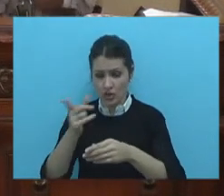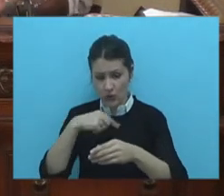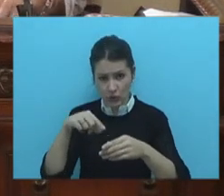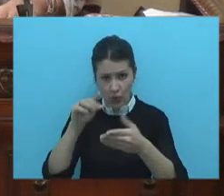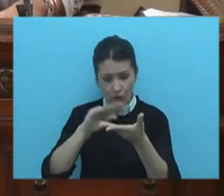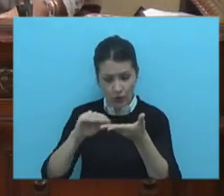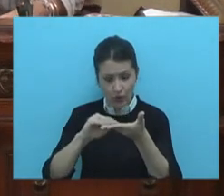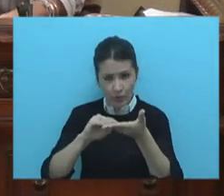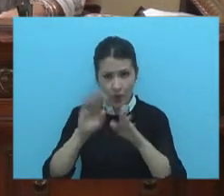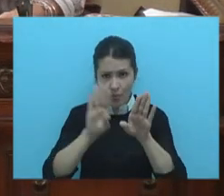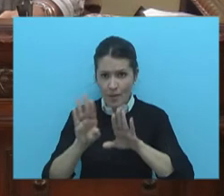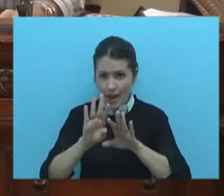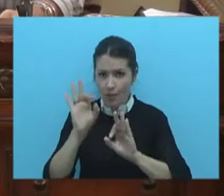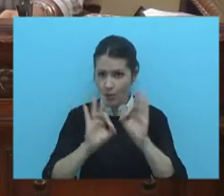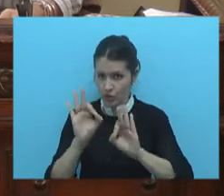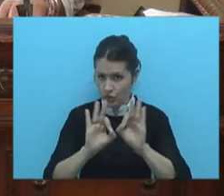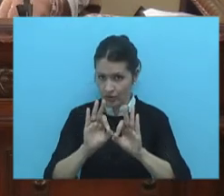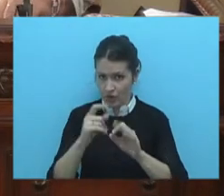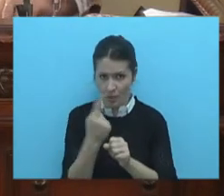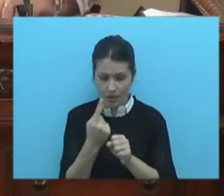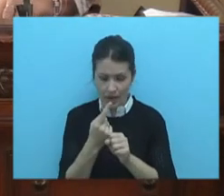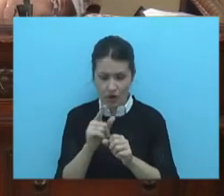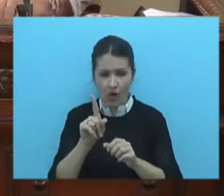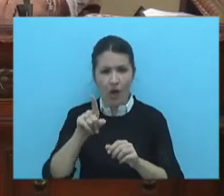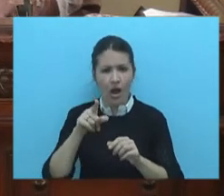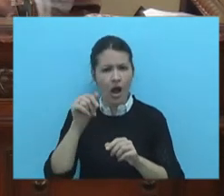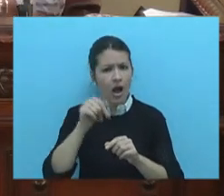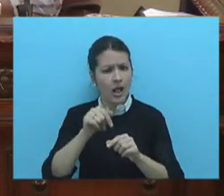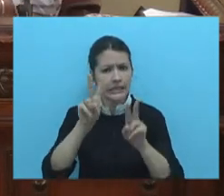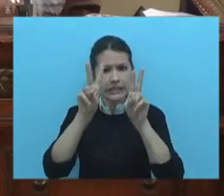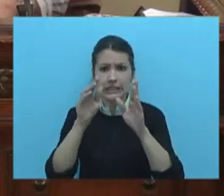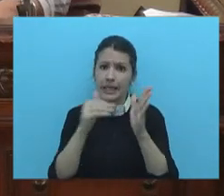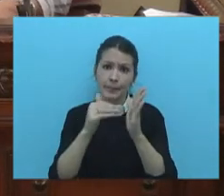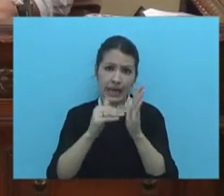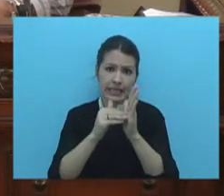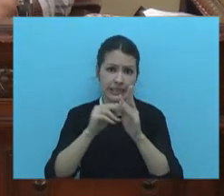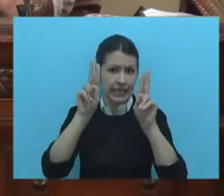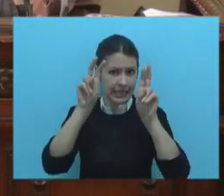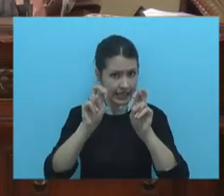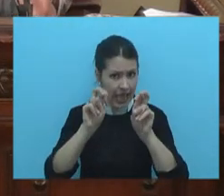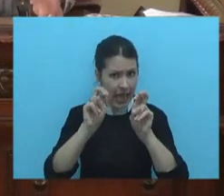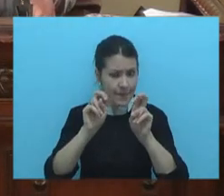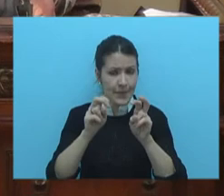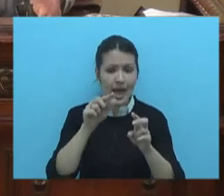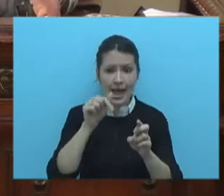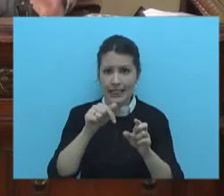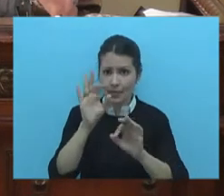son girados a las distintas comisiones que están integradas por los distintos bloques, ¿no es